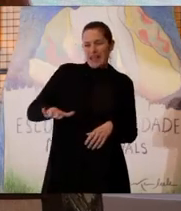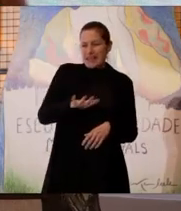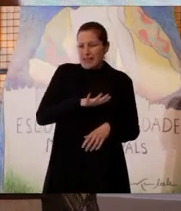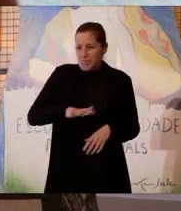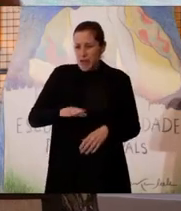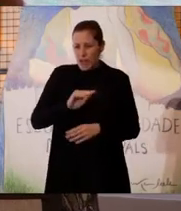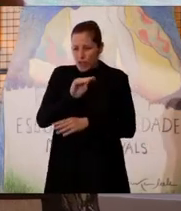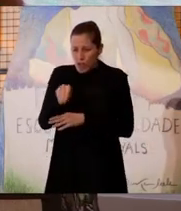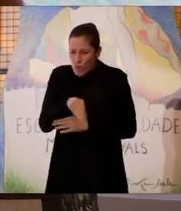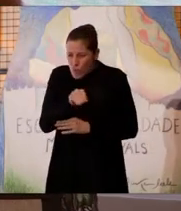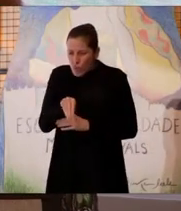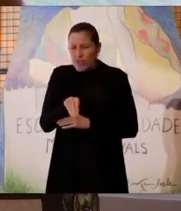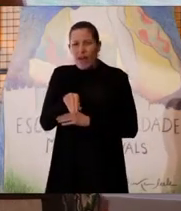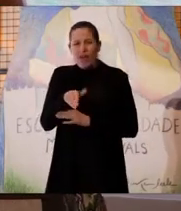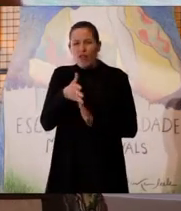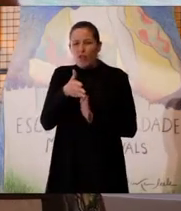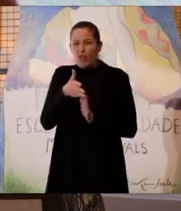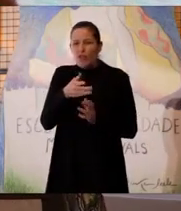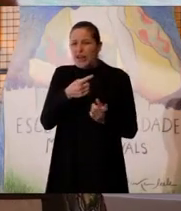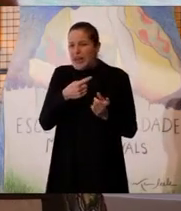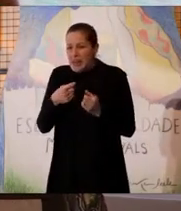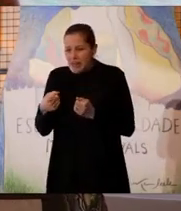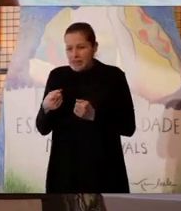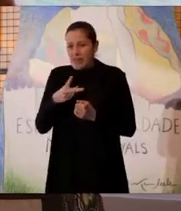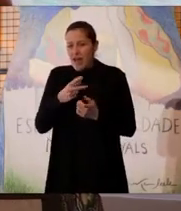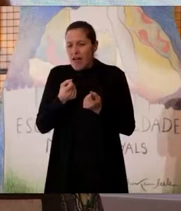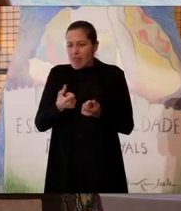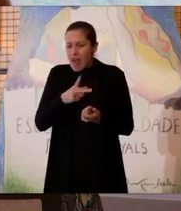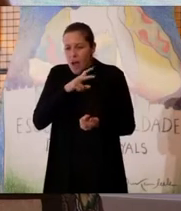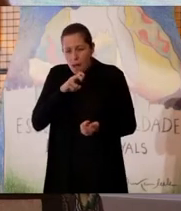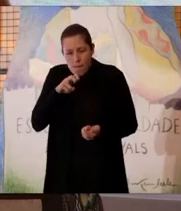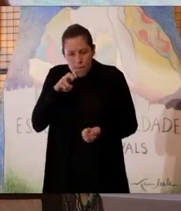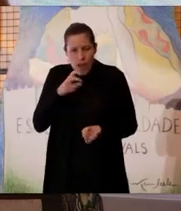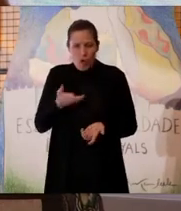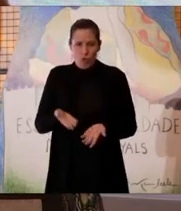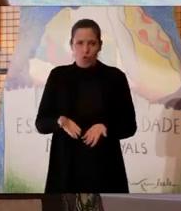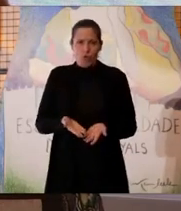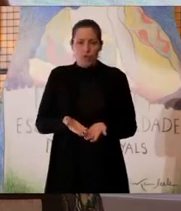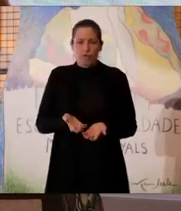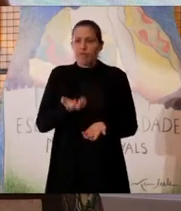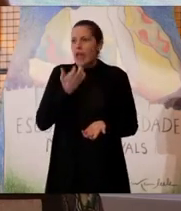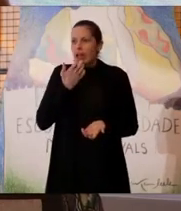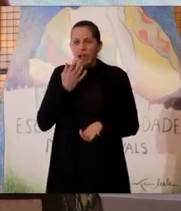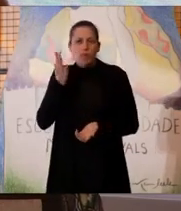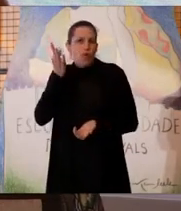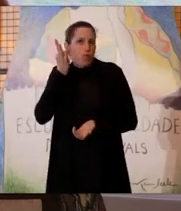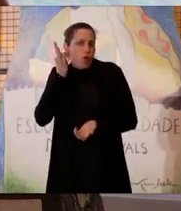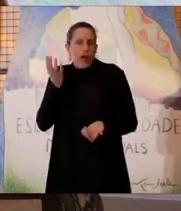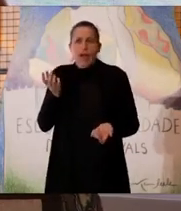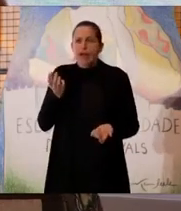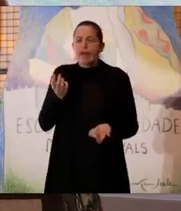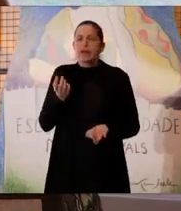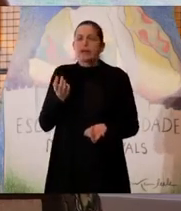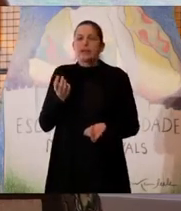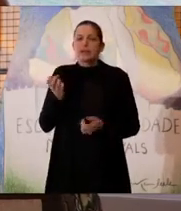la de la necesidad de revalorizar ese trabajo si esas mujeres Quien fuera pudieron